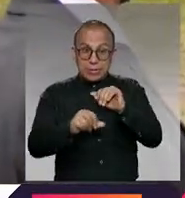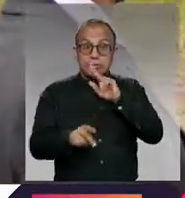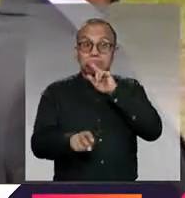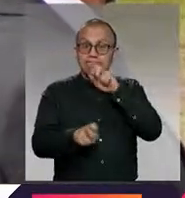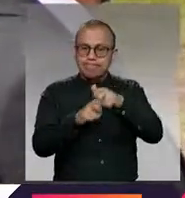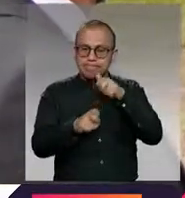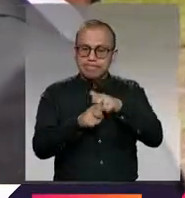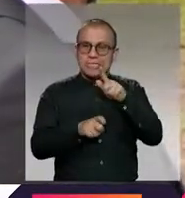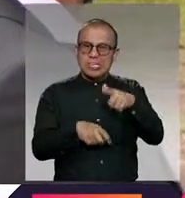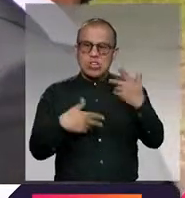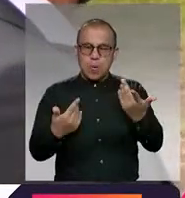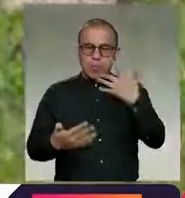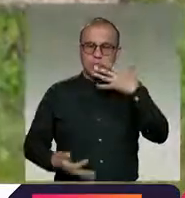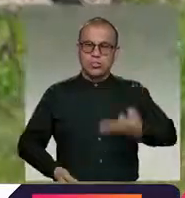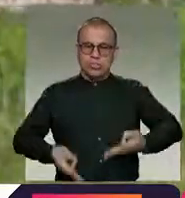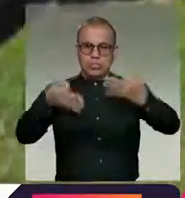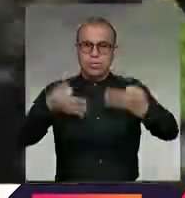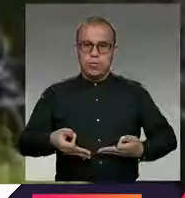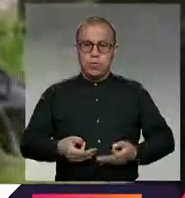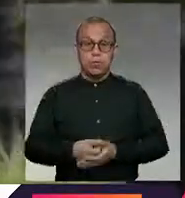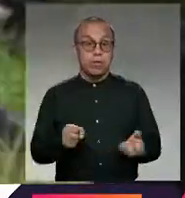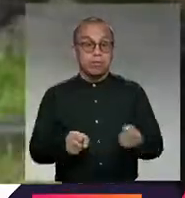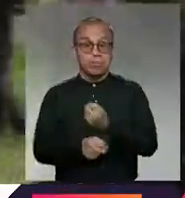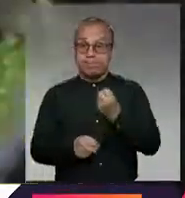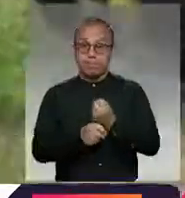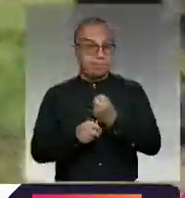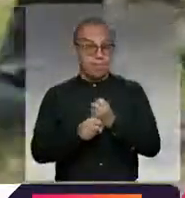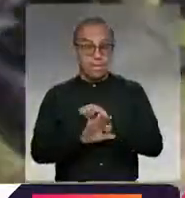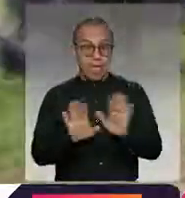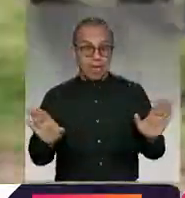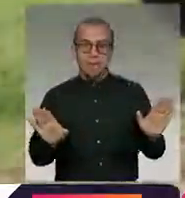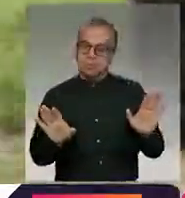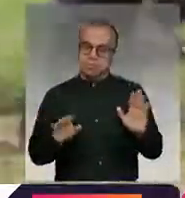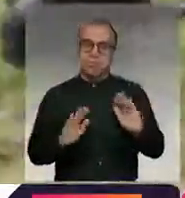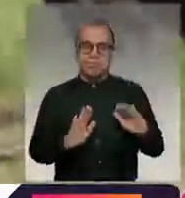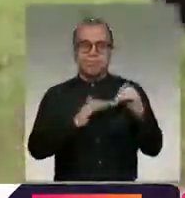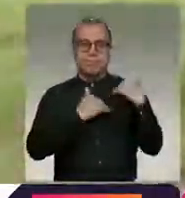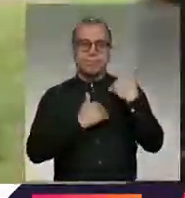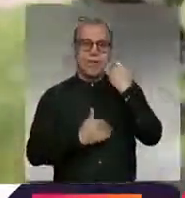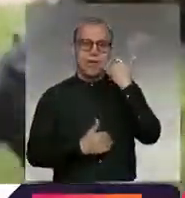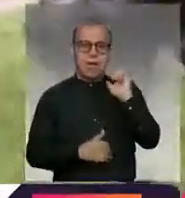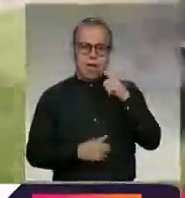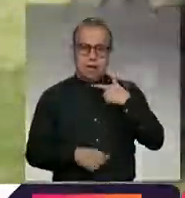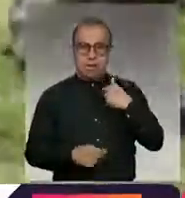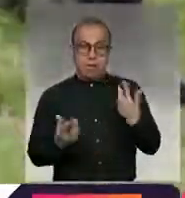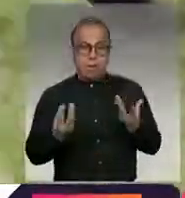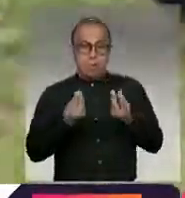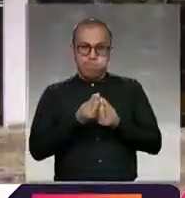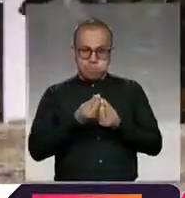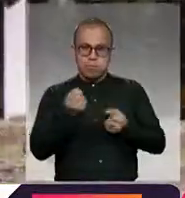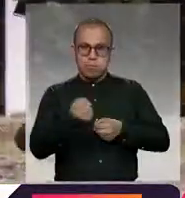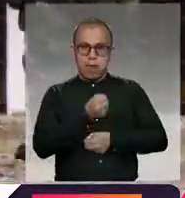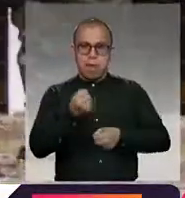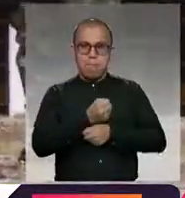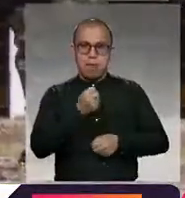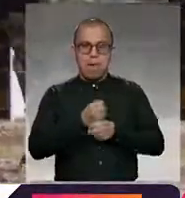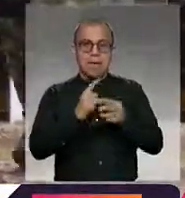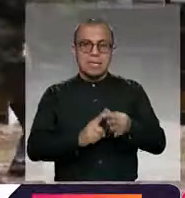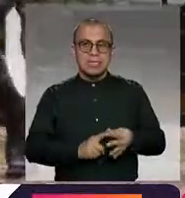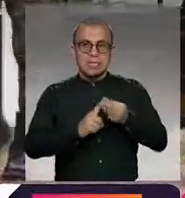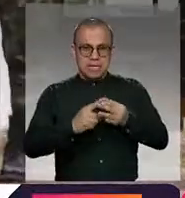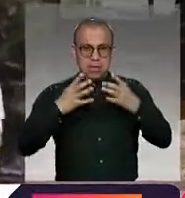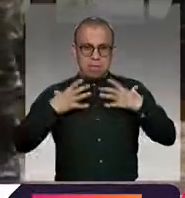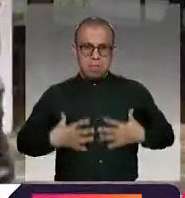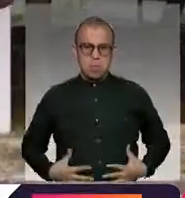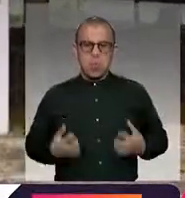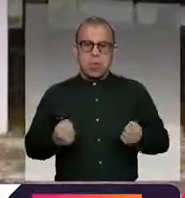complejos, son pasos asegurados. Pero la labor no para ahí. Según la teniente Mónica, caminar con el equipo de trabajo con trajes especiales